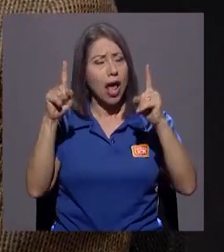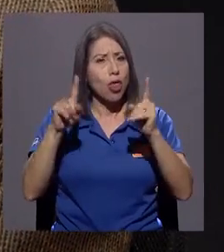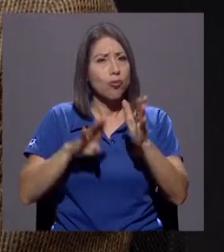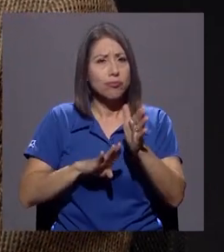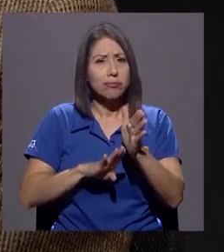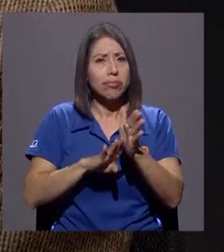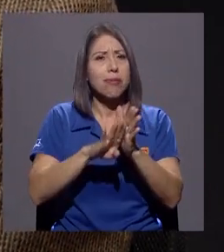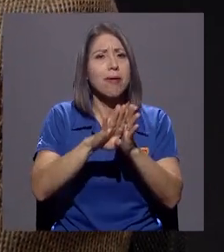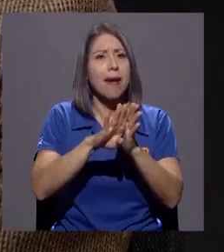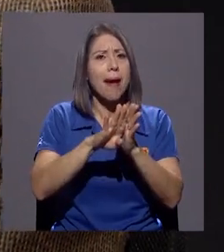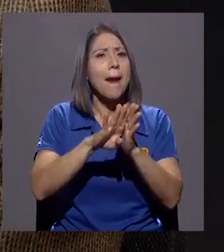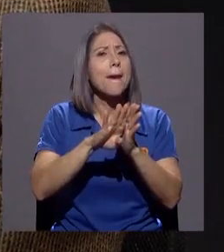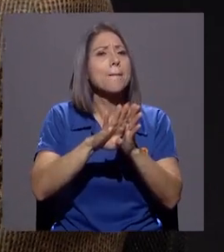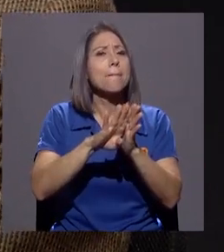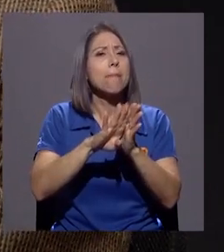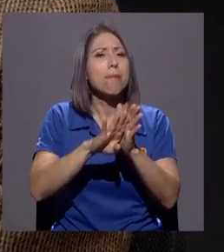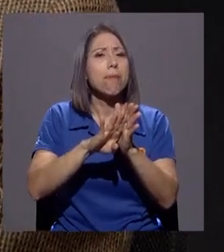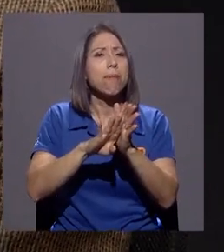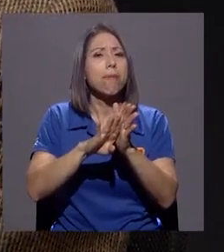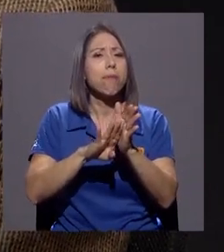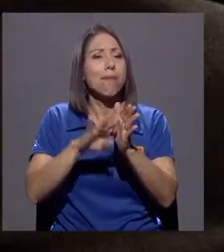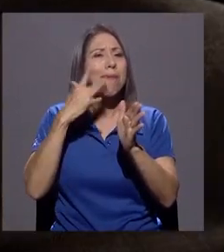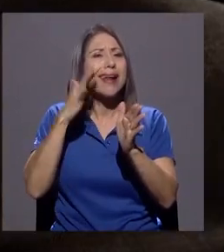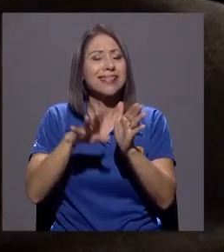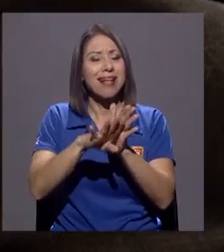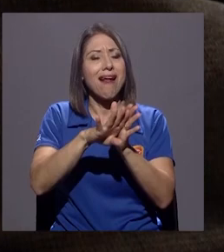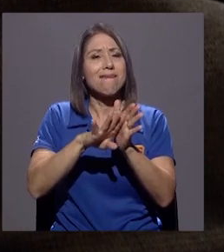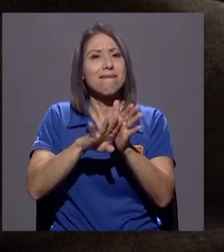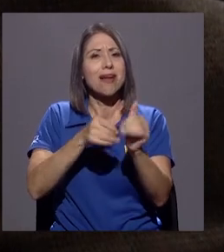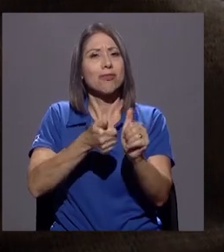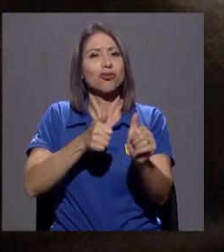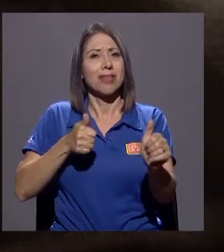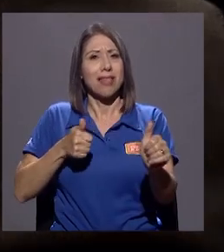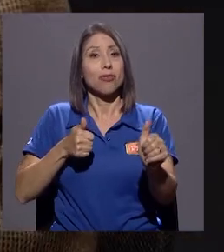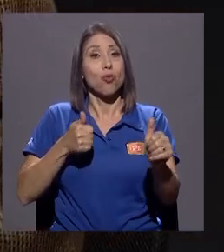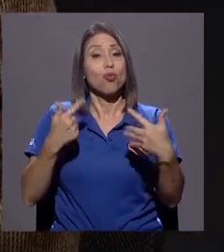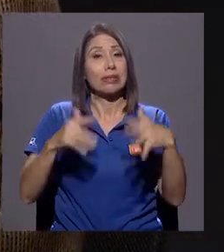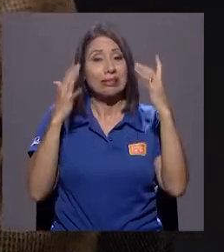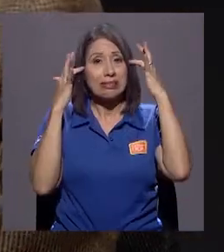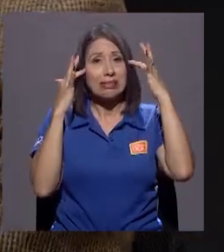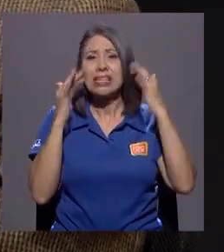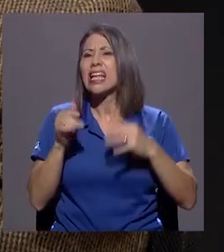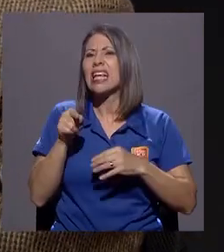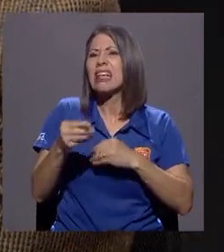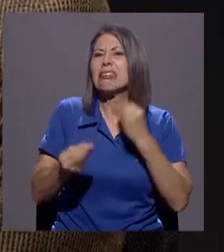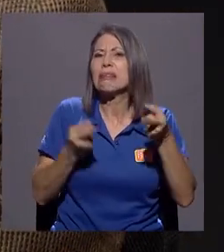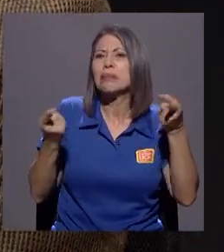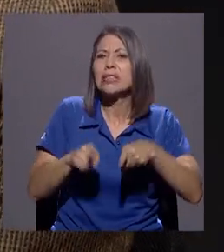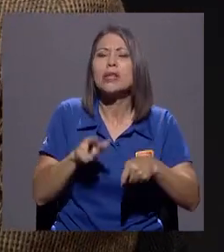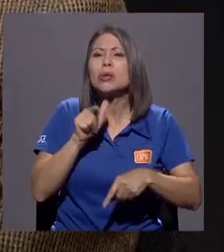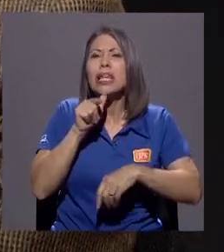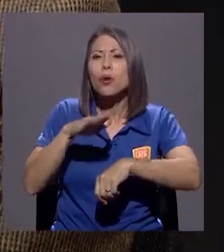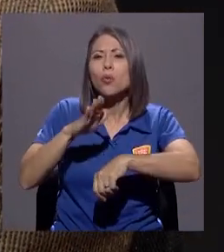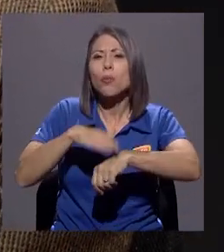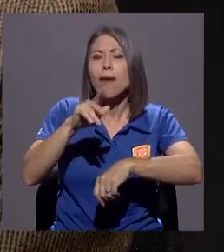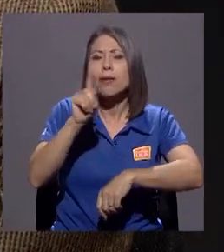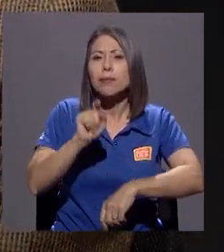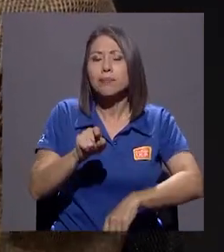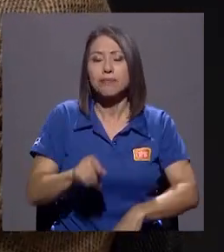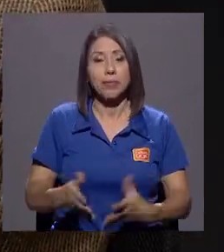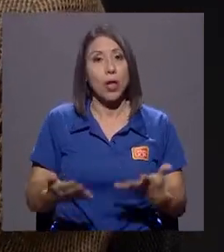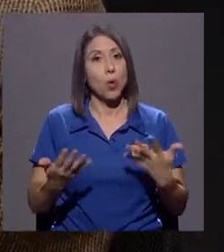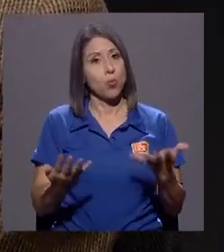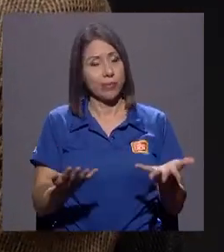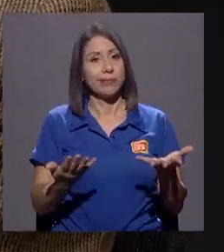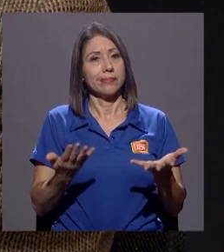que está retrocediendo eso es cuáles son esos síntomas y quiénes son los culpables bueno ahí tal